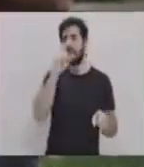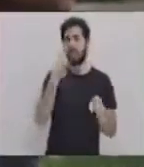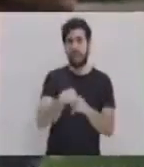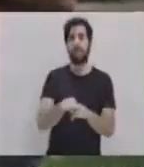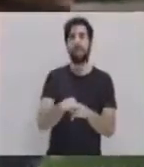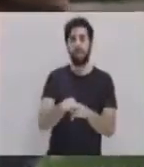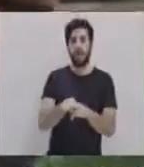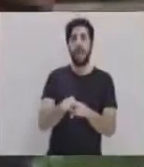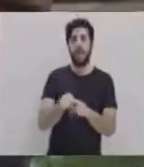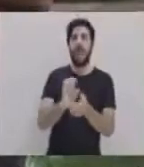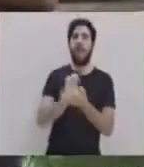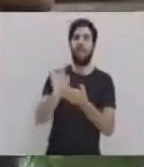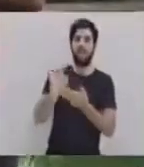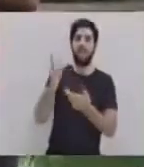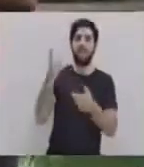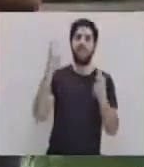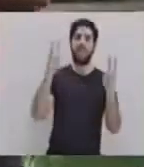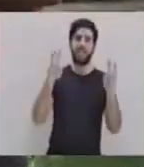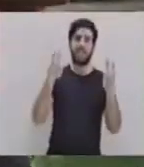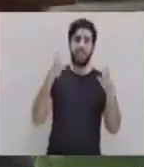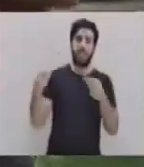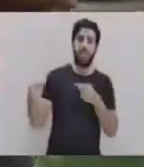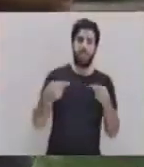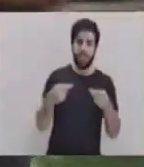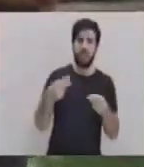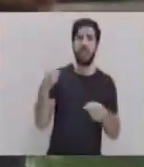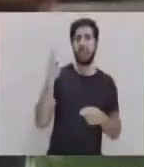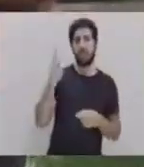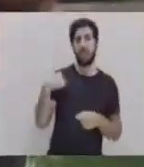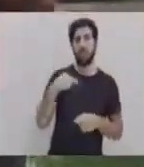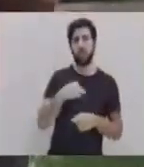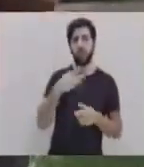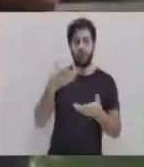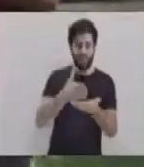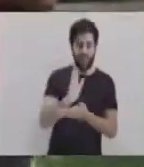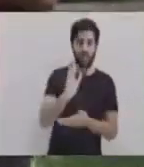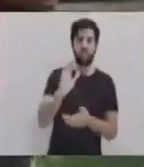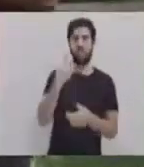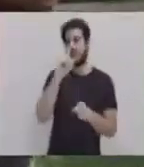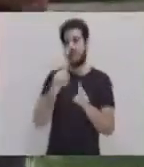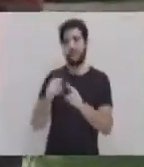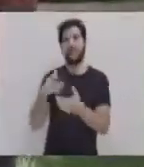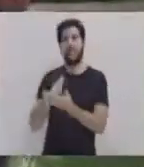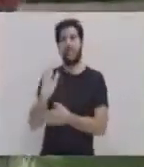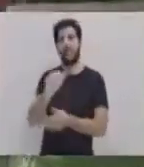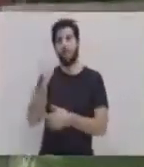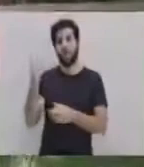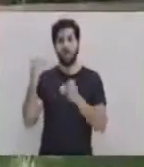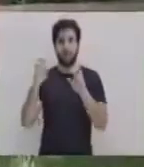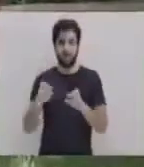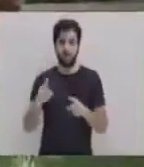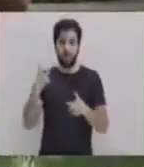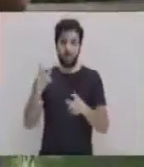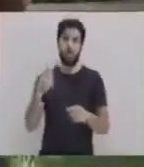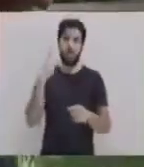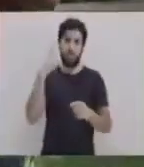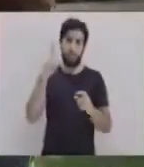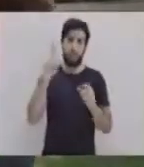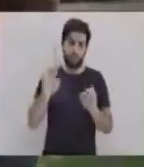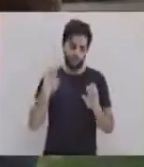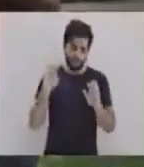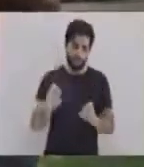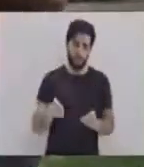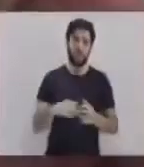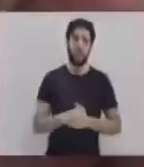se puede dar pues teniendo la empatía, ¿verdad? Porque si yo me pongo en su lugar, pues me pongo a pensar, ¿qué va a pensar usted? Depende de lo